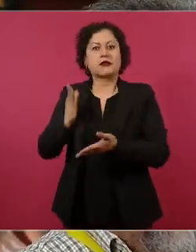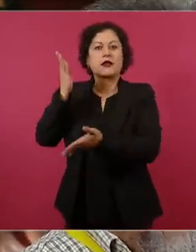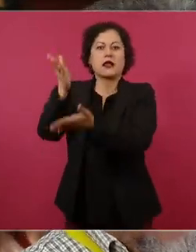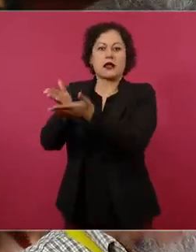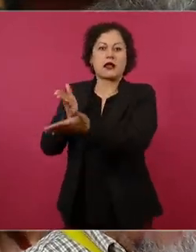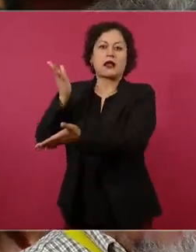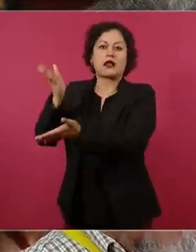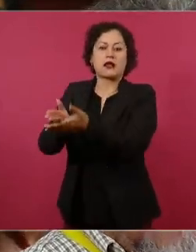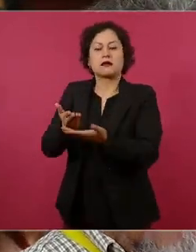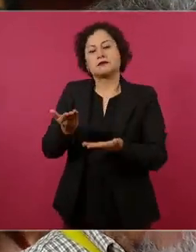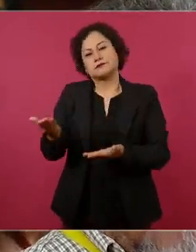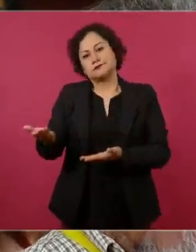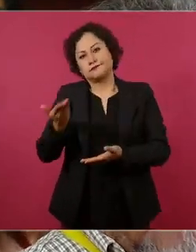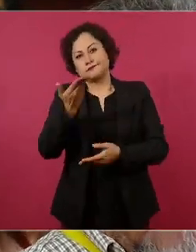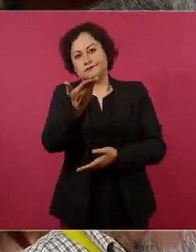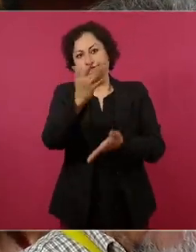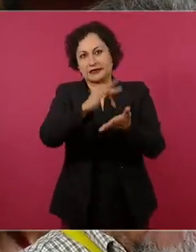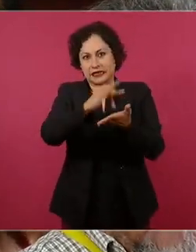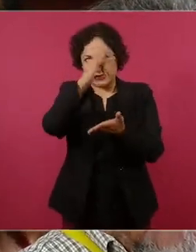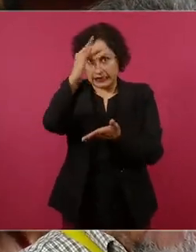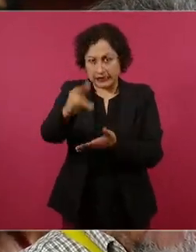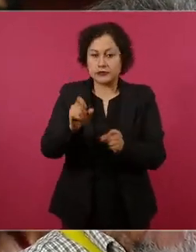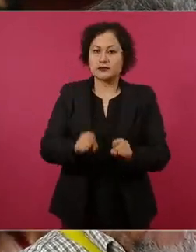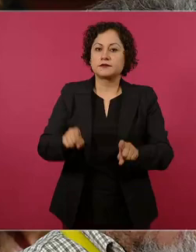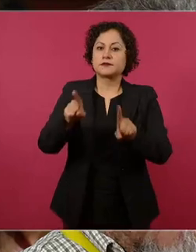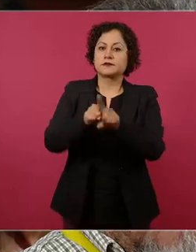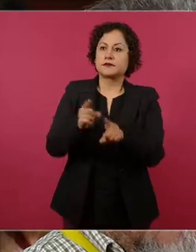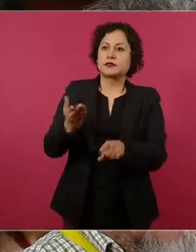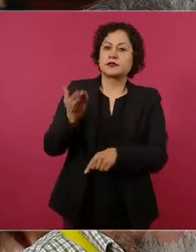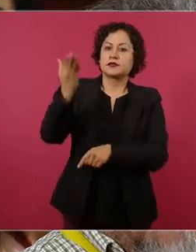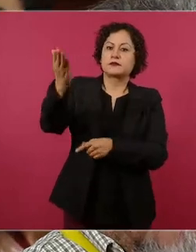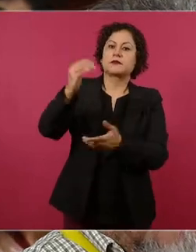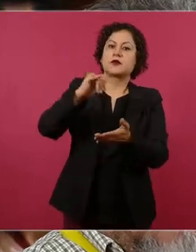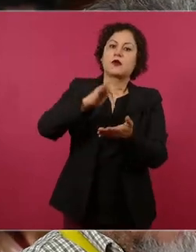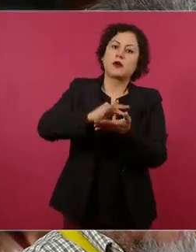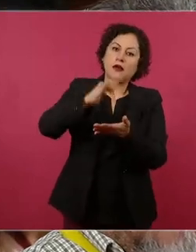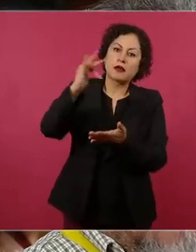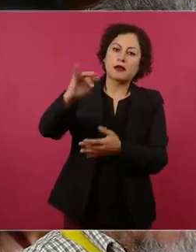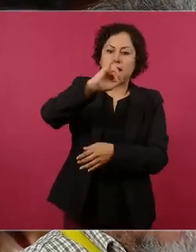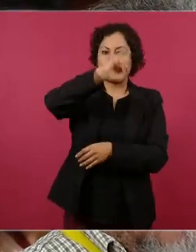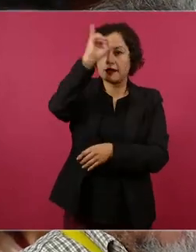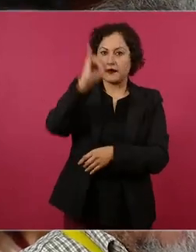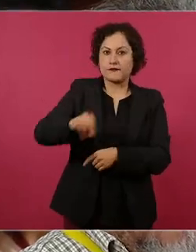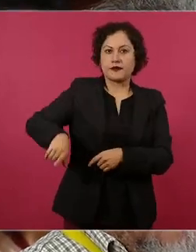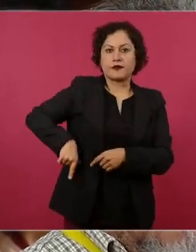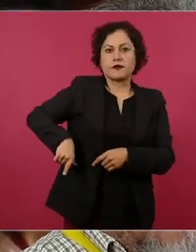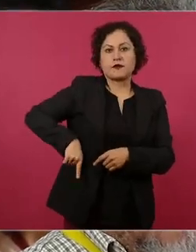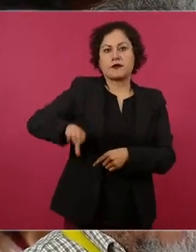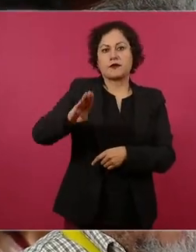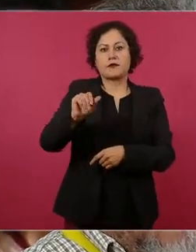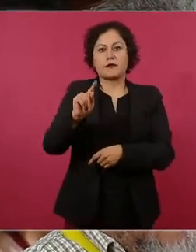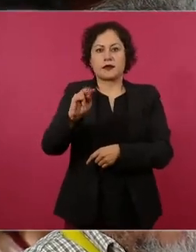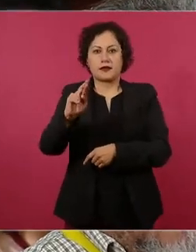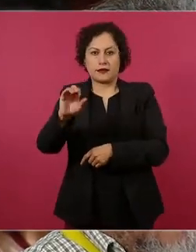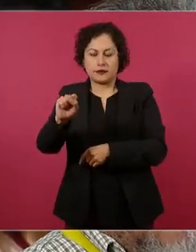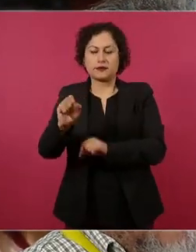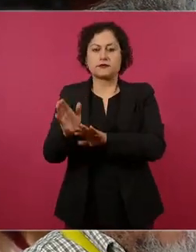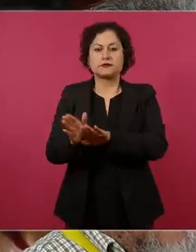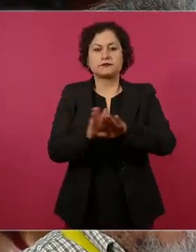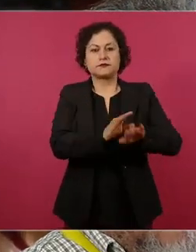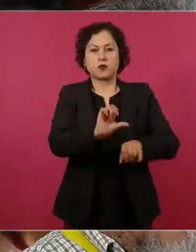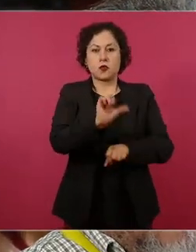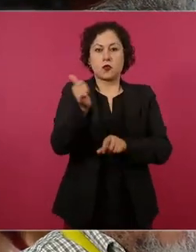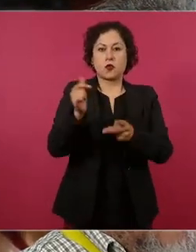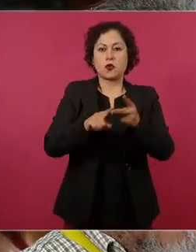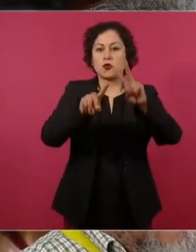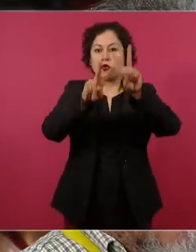a usted, presidente, como al jefe de gobierno, Martí Batres. Entrando en materia, fíjese que personas